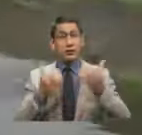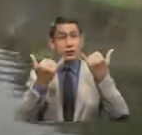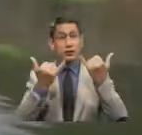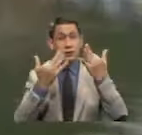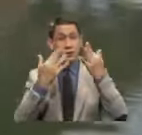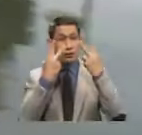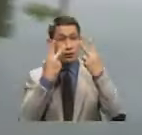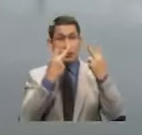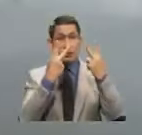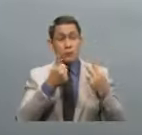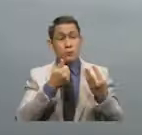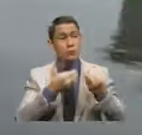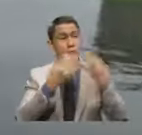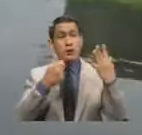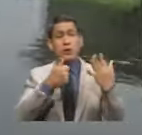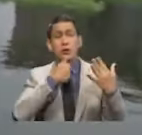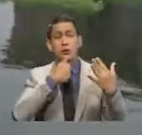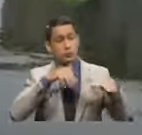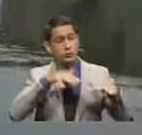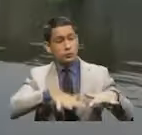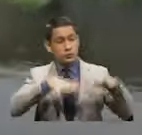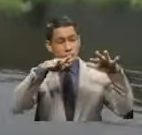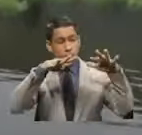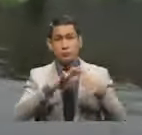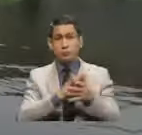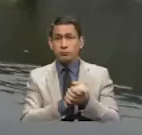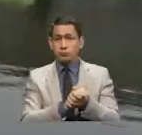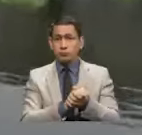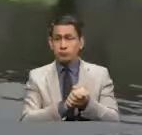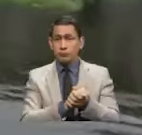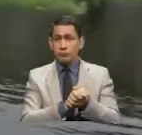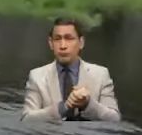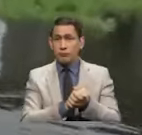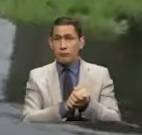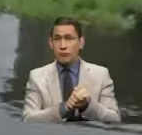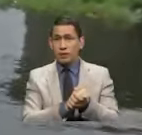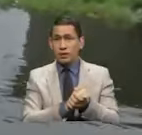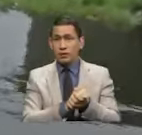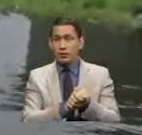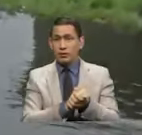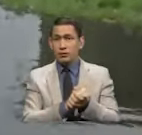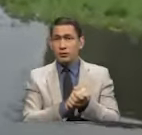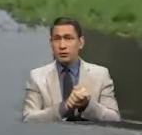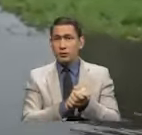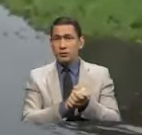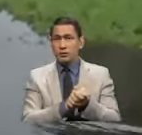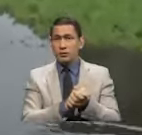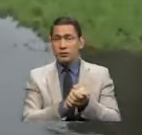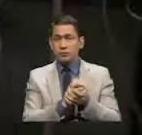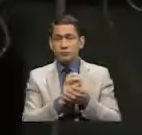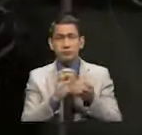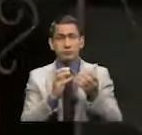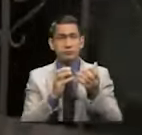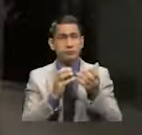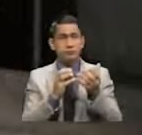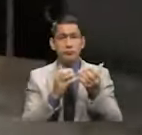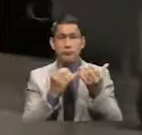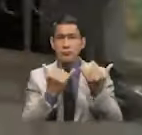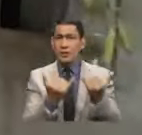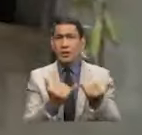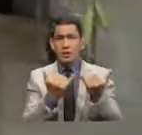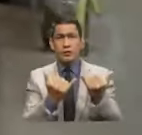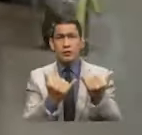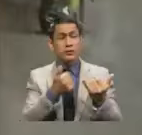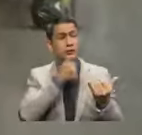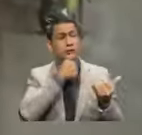lo ve, que es pura agua esto aquí. No tenemos nada nosotros que los den, que sea un viaje de tierra para alcanzar el mueble. Todo rebosa el